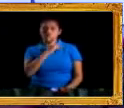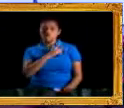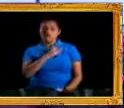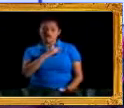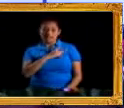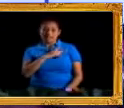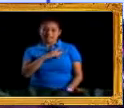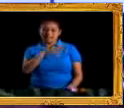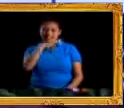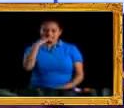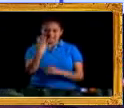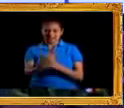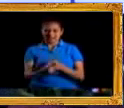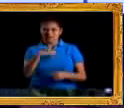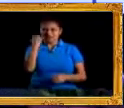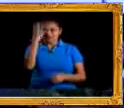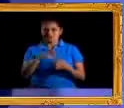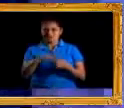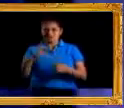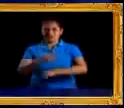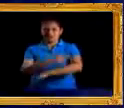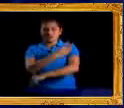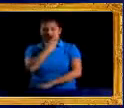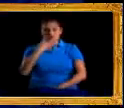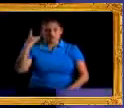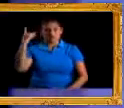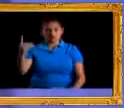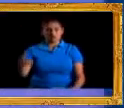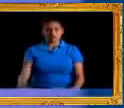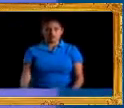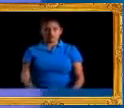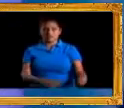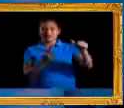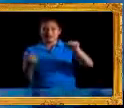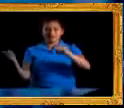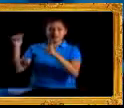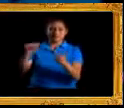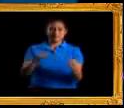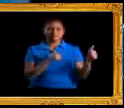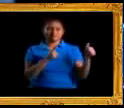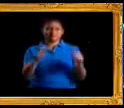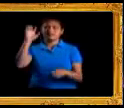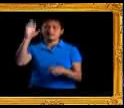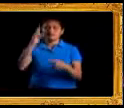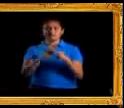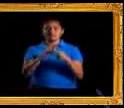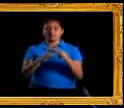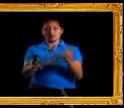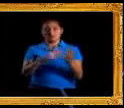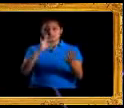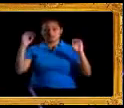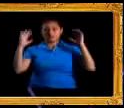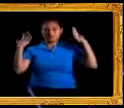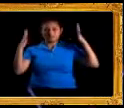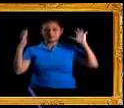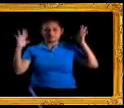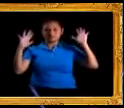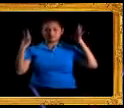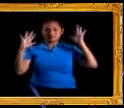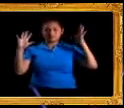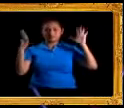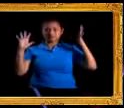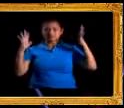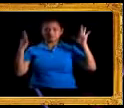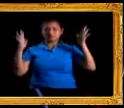la sangre preciosa del Cordero de Dios. ¡Aleluya! ¡A su nombre! ¡A su